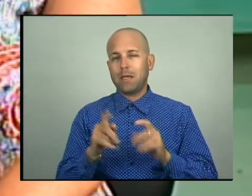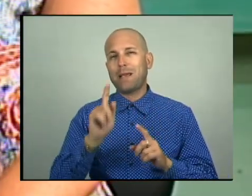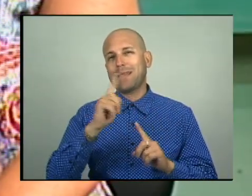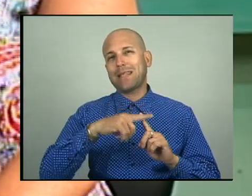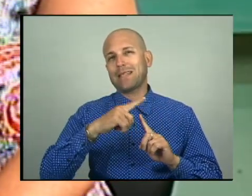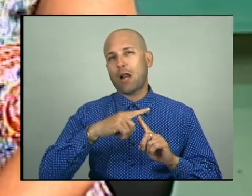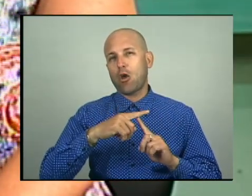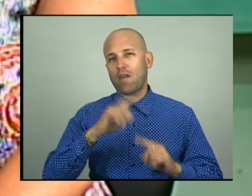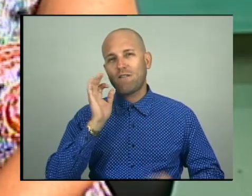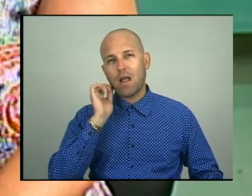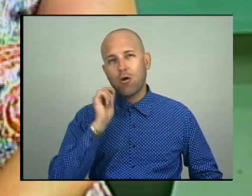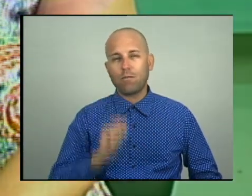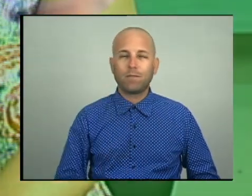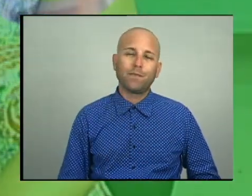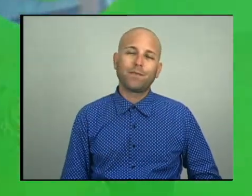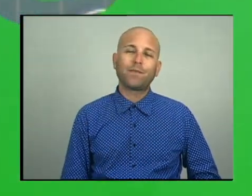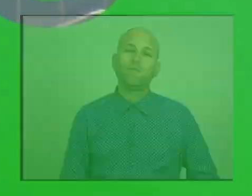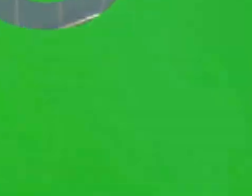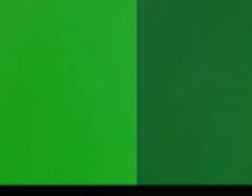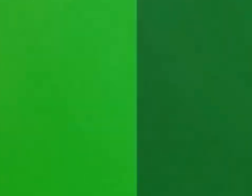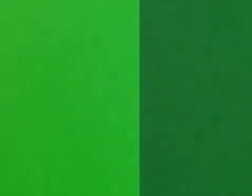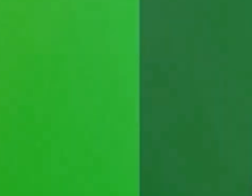Fallot.